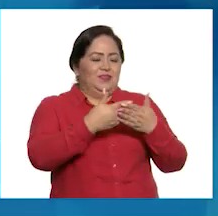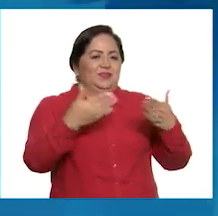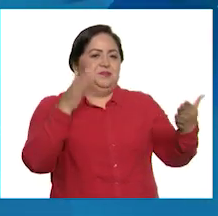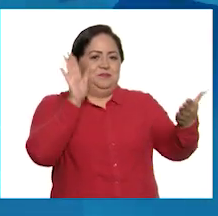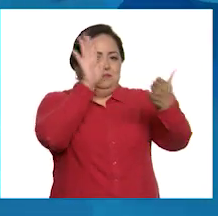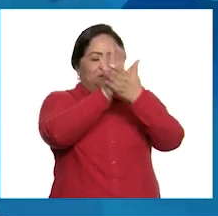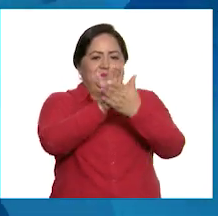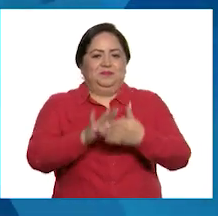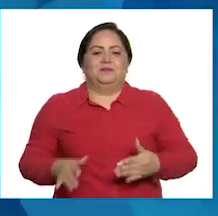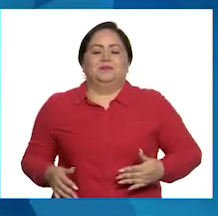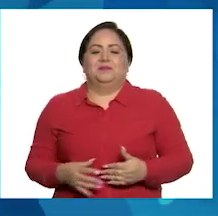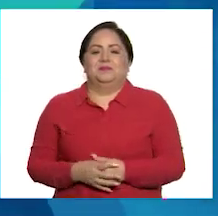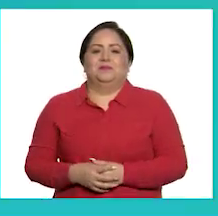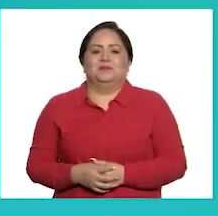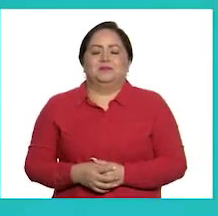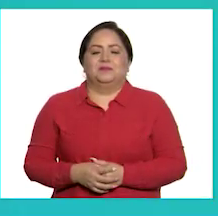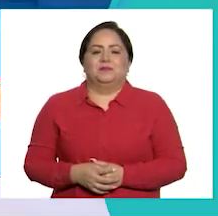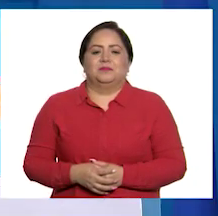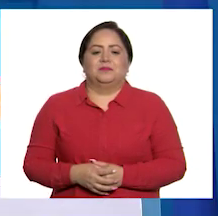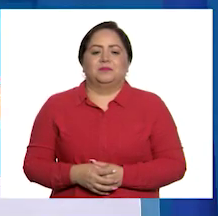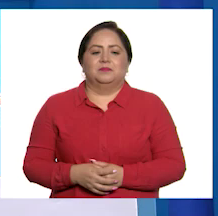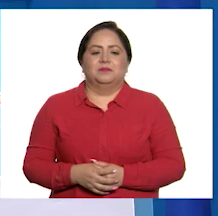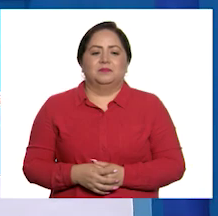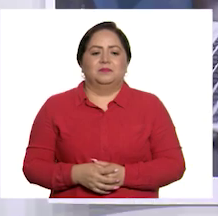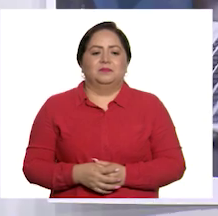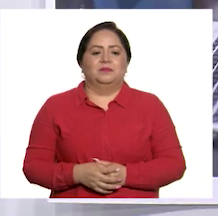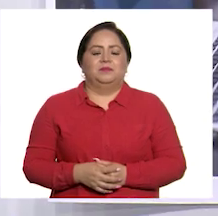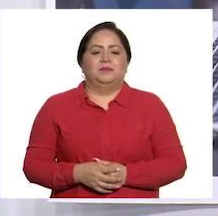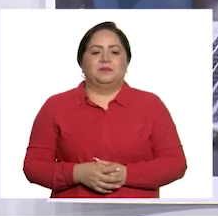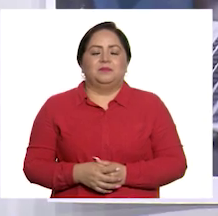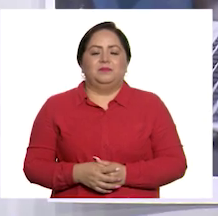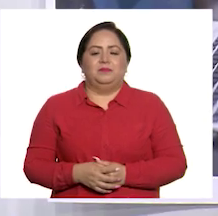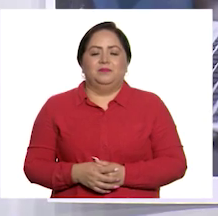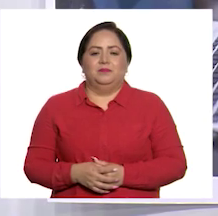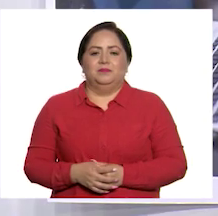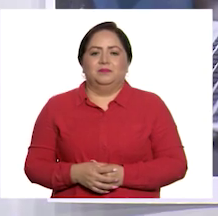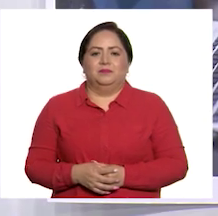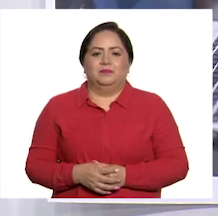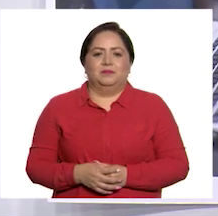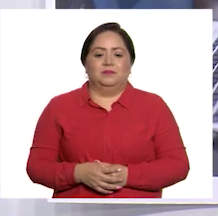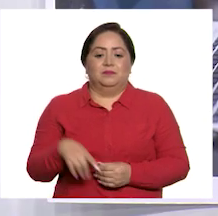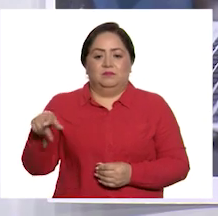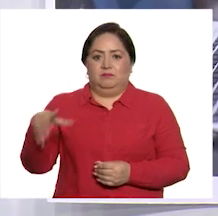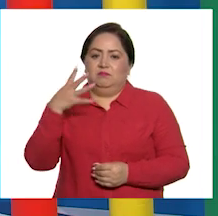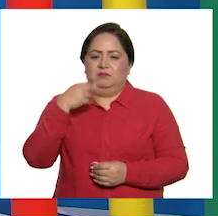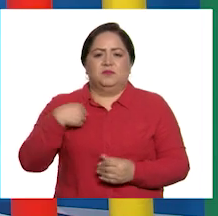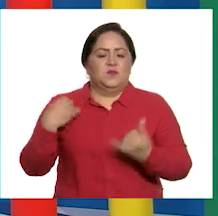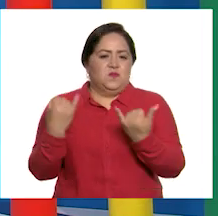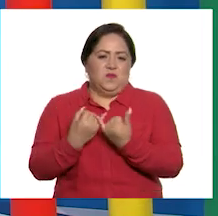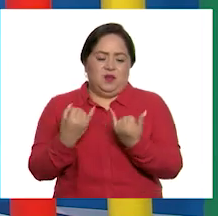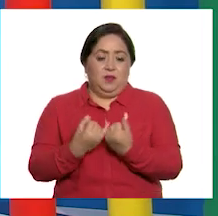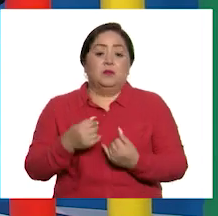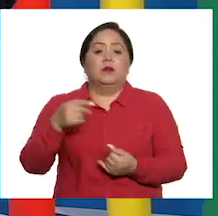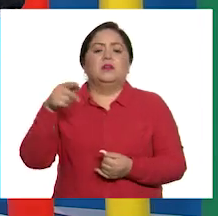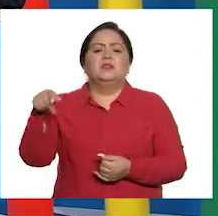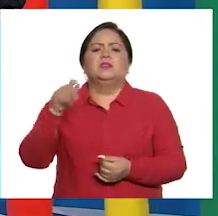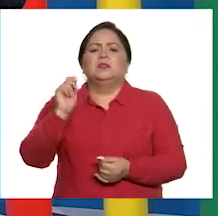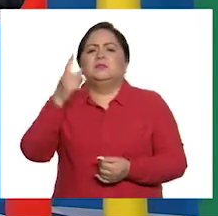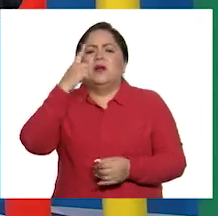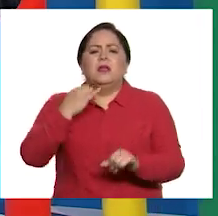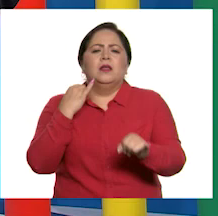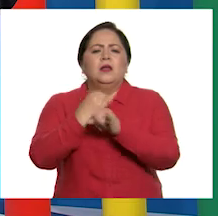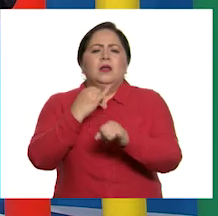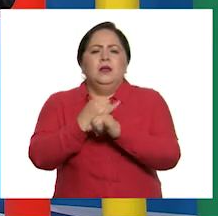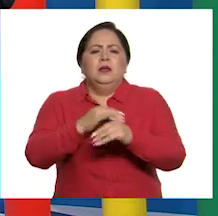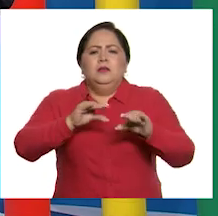lab, para que se conecte bien a la lab. Luego no agarra bien, pero sí tengo uno. Muy bien, el modem sirve para conectarnos vía internet